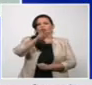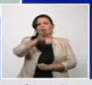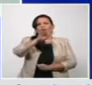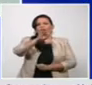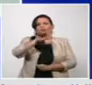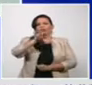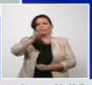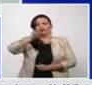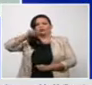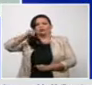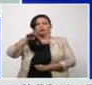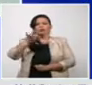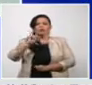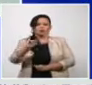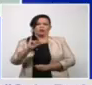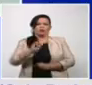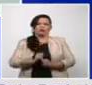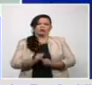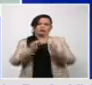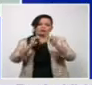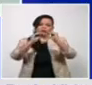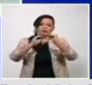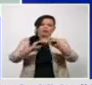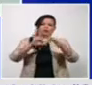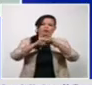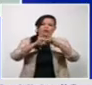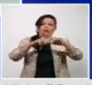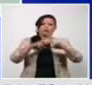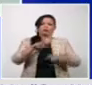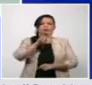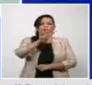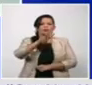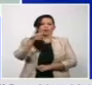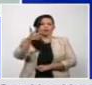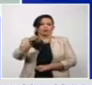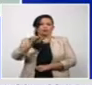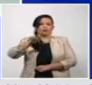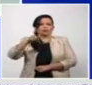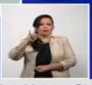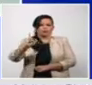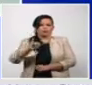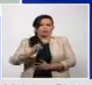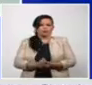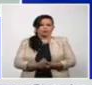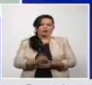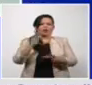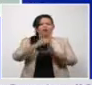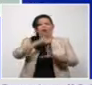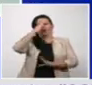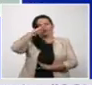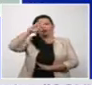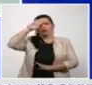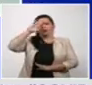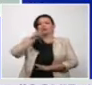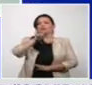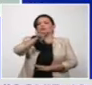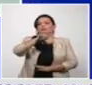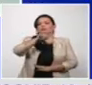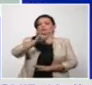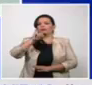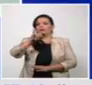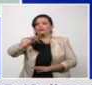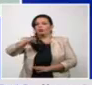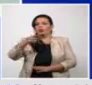281,6, Guantánamo con 210,6, Santiago de Cuba con